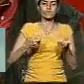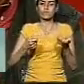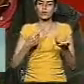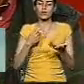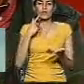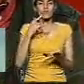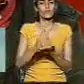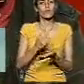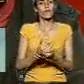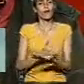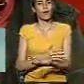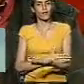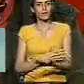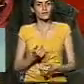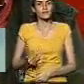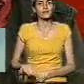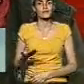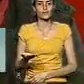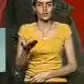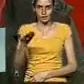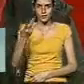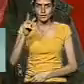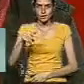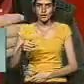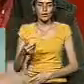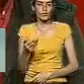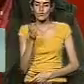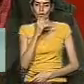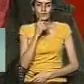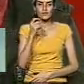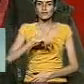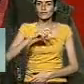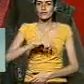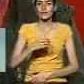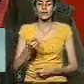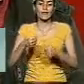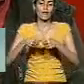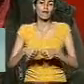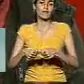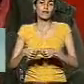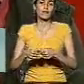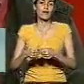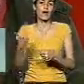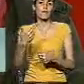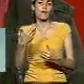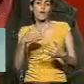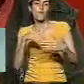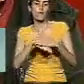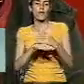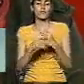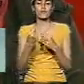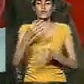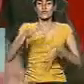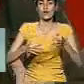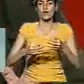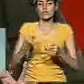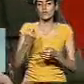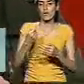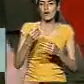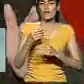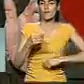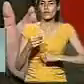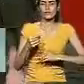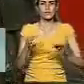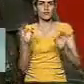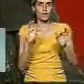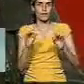prueba anticipada va a ser un elemento importante para que no haya necesidad de tener armas guardadas ni en ningún tribunal, ni en ninguna policía, ni en ninguna parte, sino